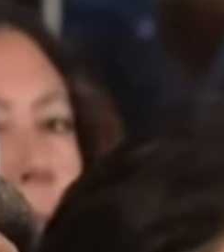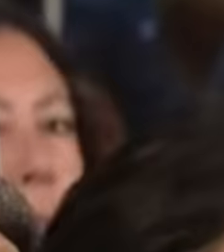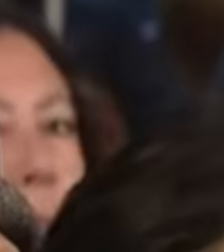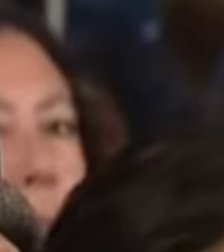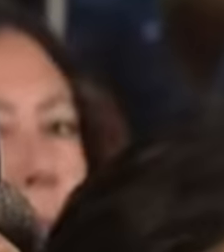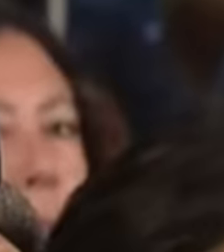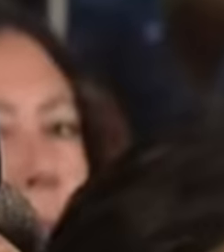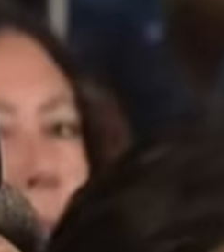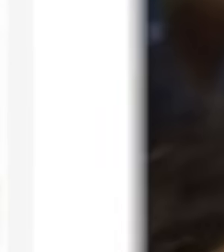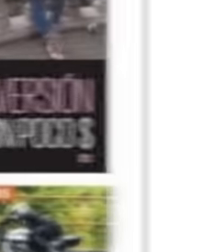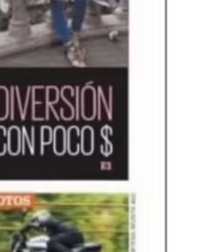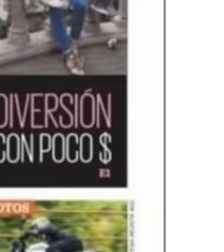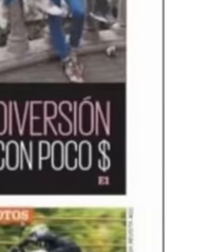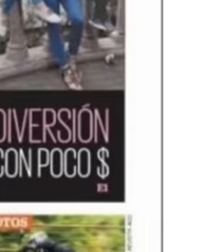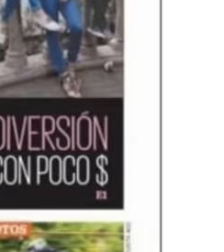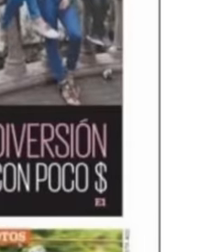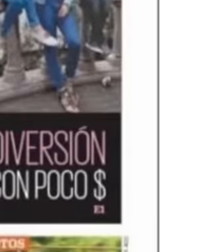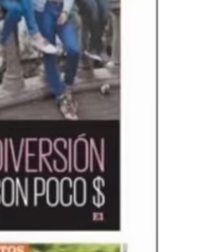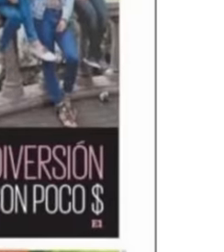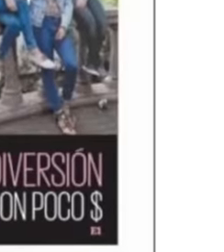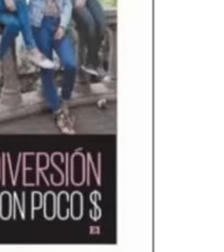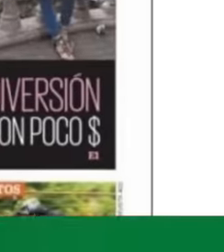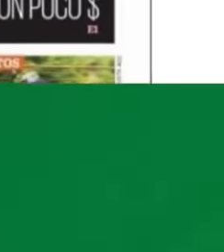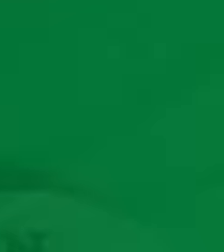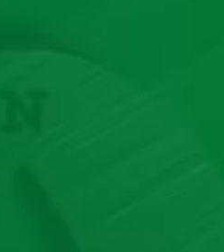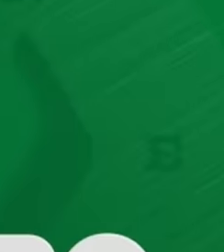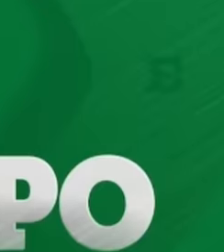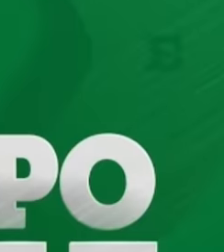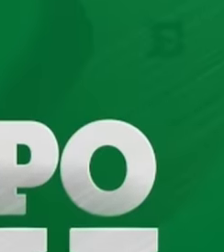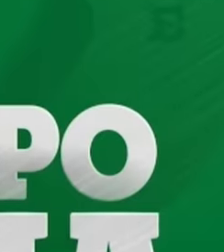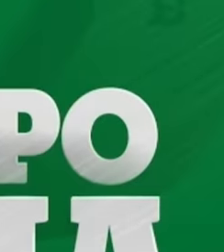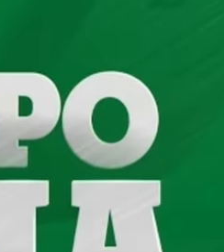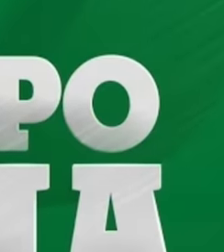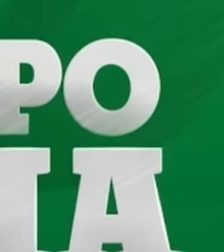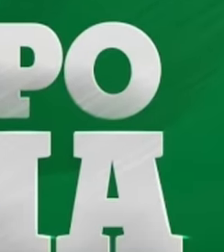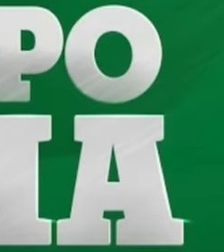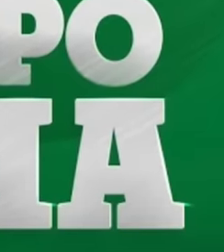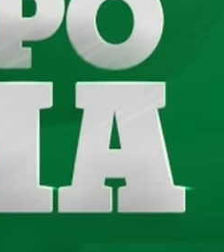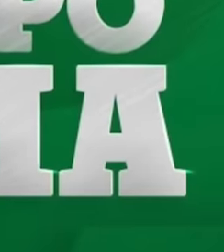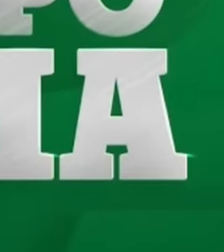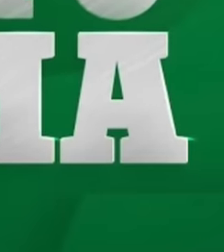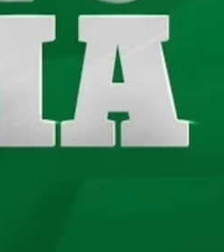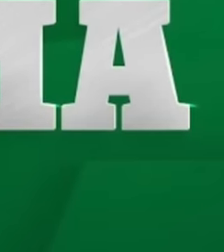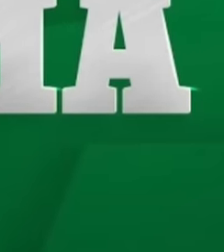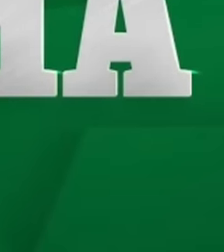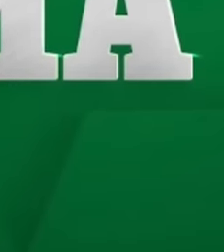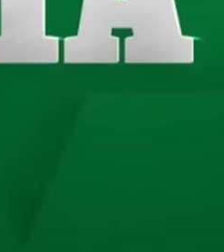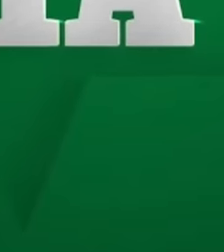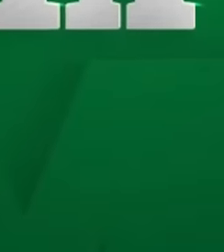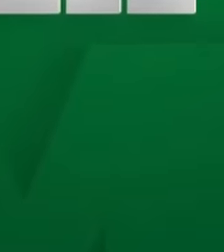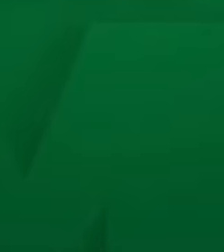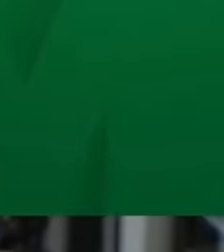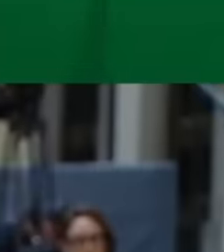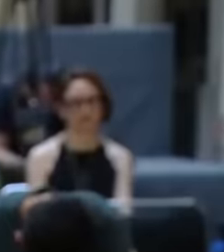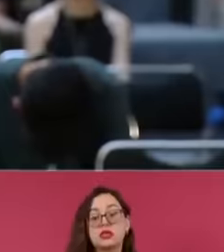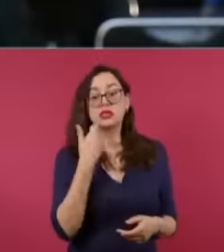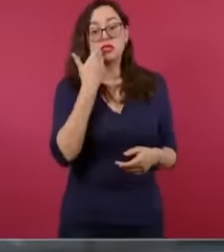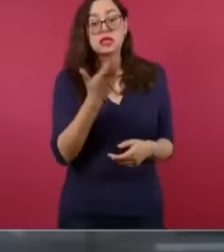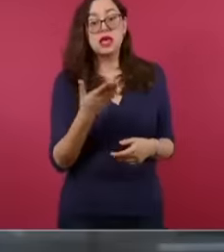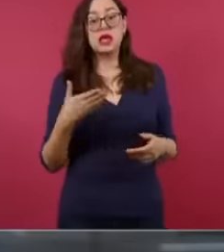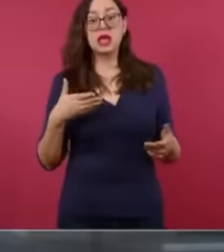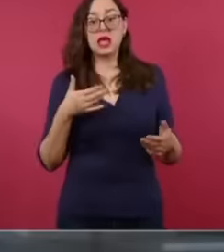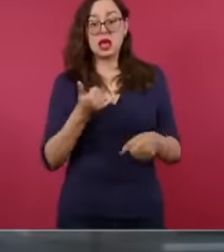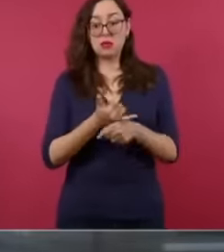ha trabajado para el periódico El Universal y El Reforma por muchos años, hoy se confronta con